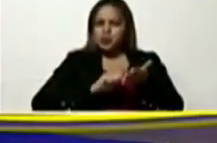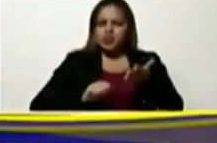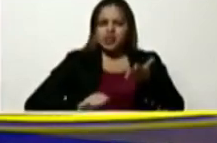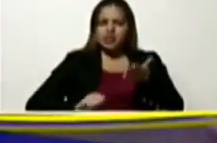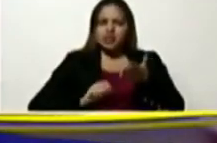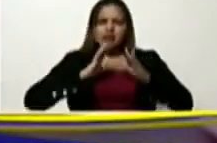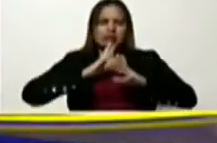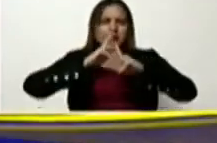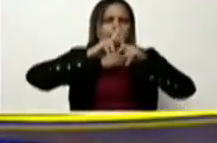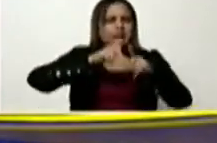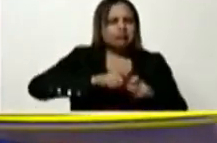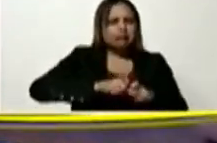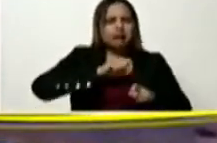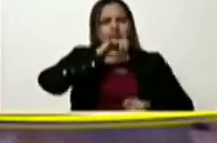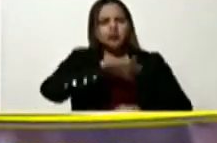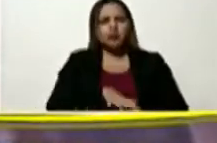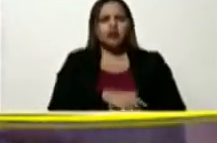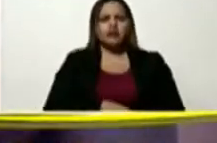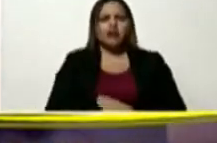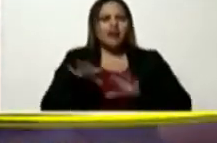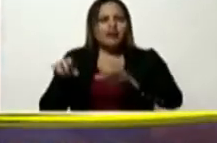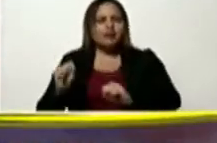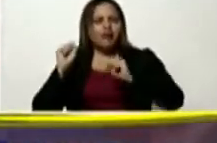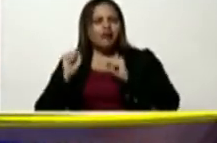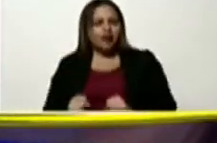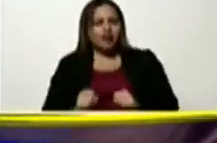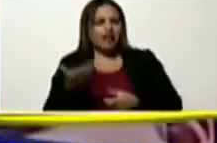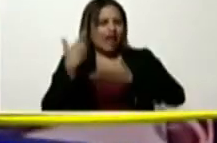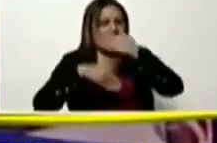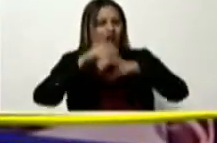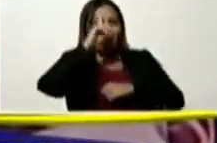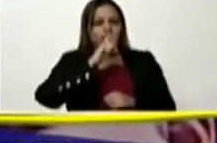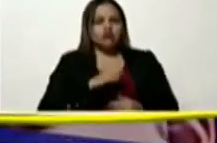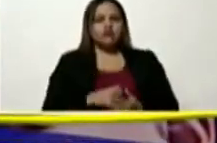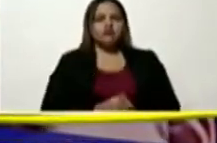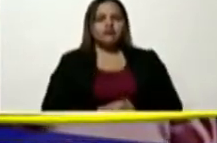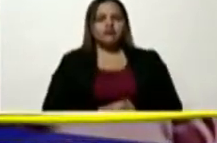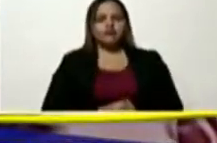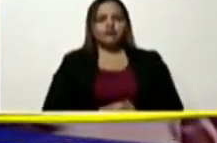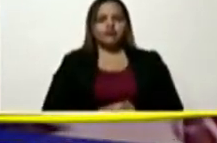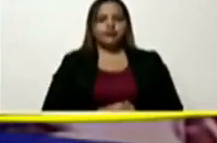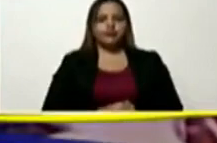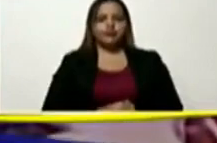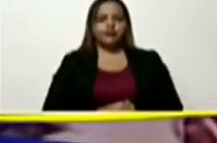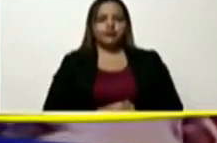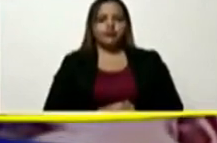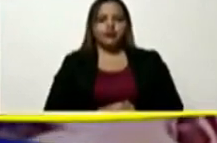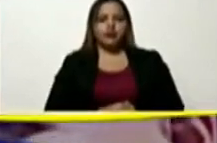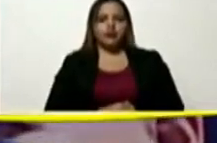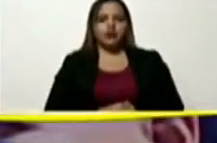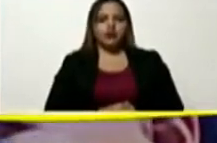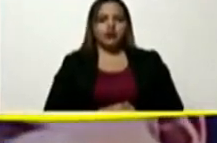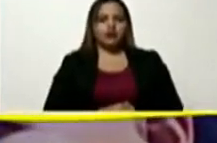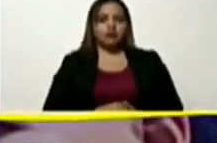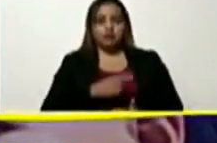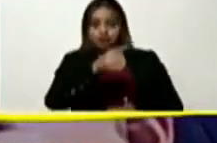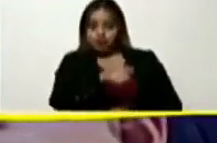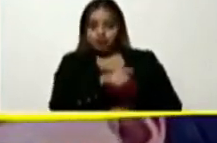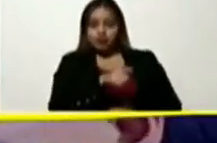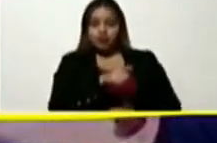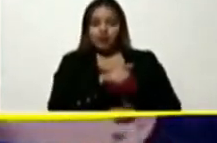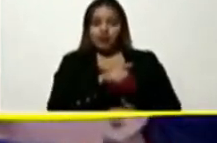contar unas historias de un capitalismo salvaje en aquel momento. Y así logramos